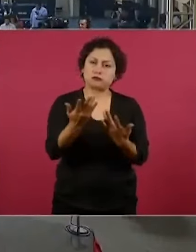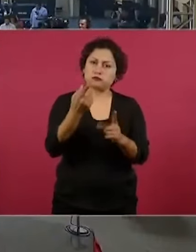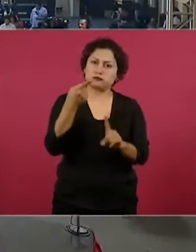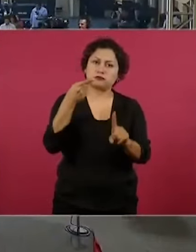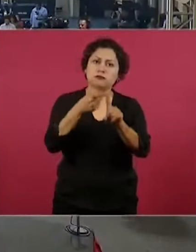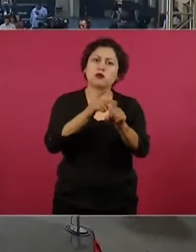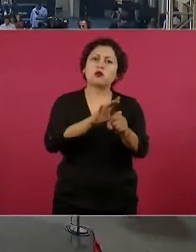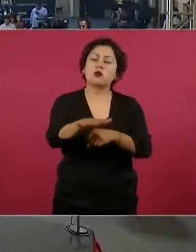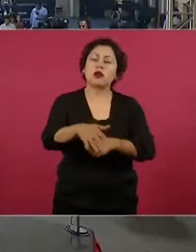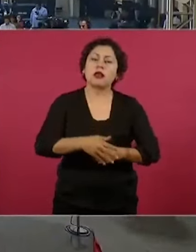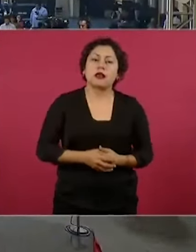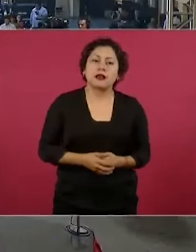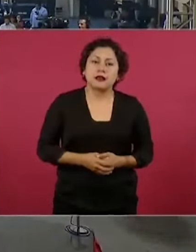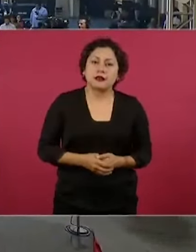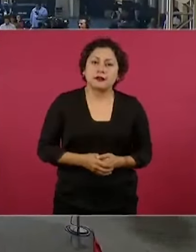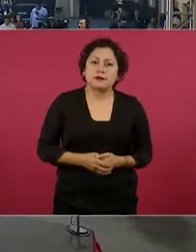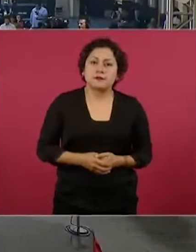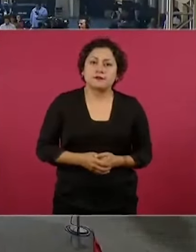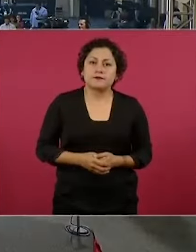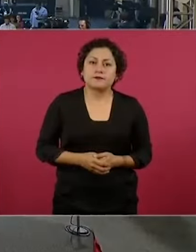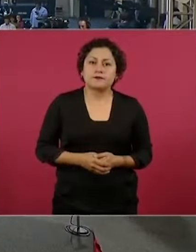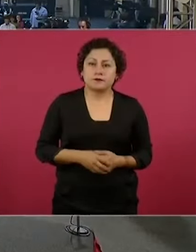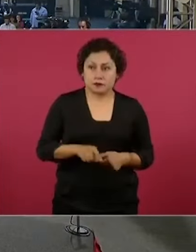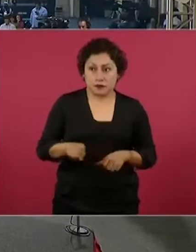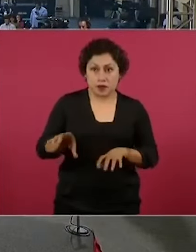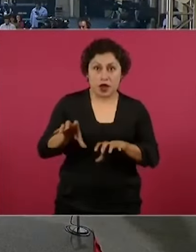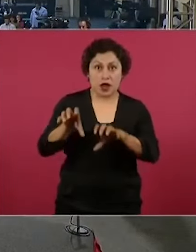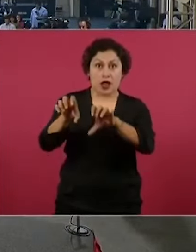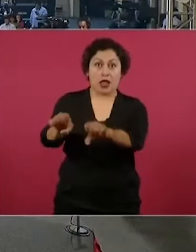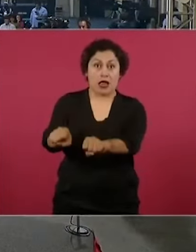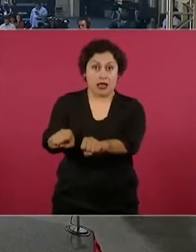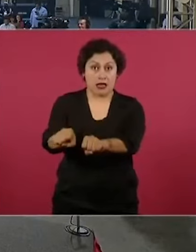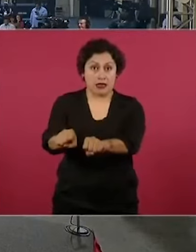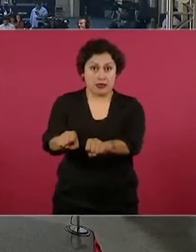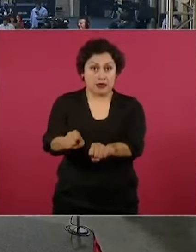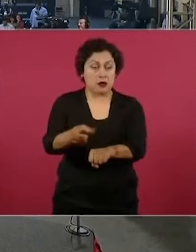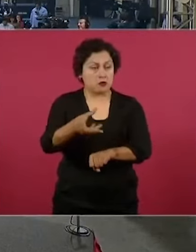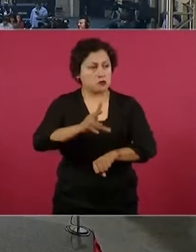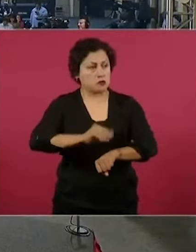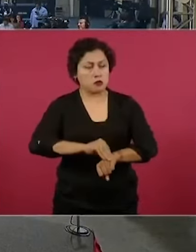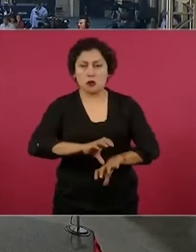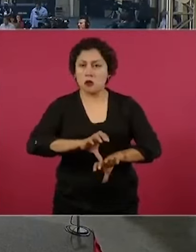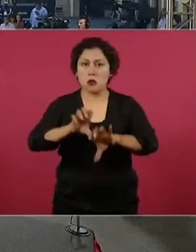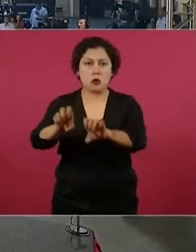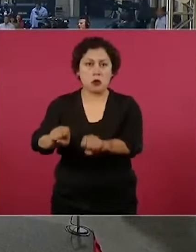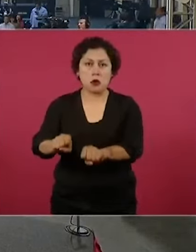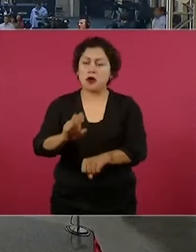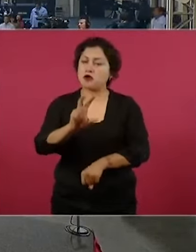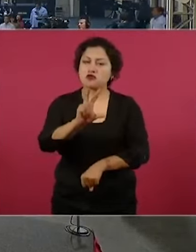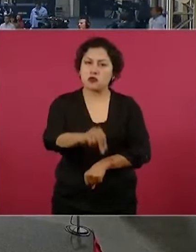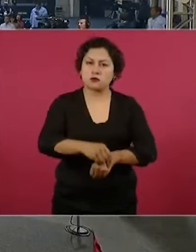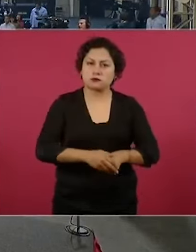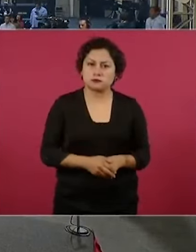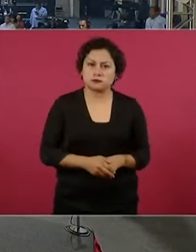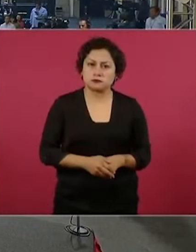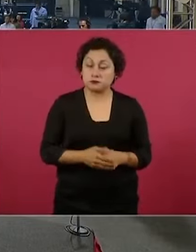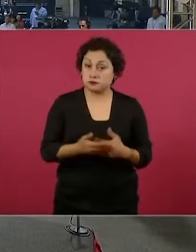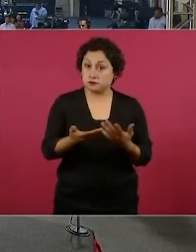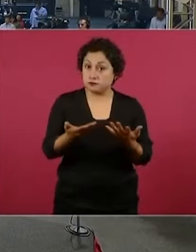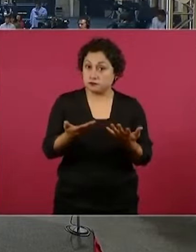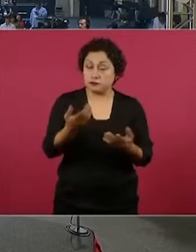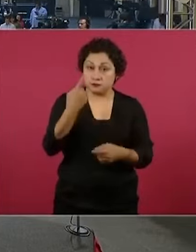callado y hasta ahora está hablando? Pues imagino y lo intuyo, no será este el primer comunicado que estará